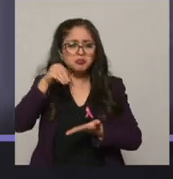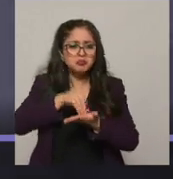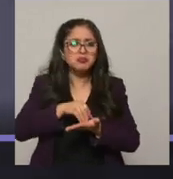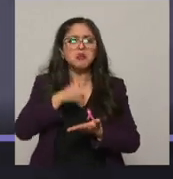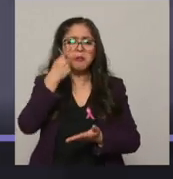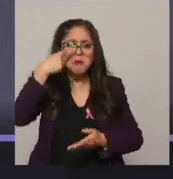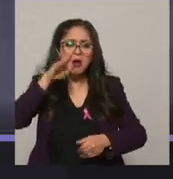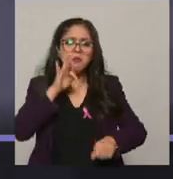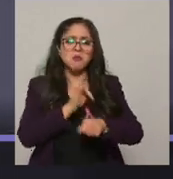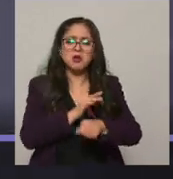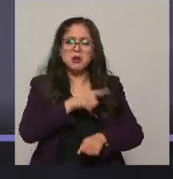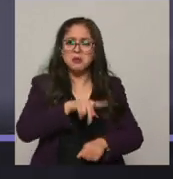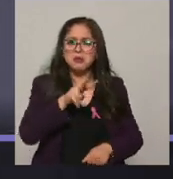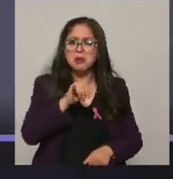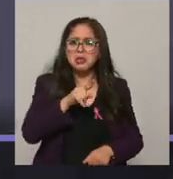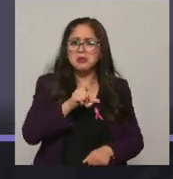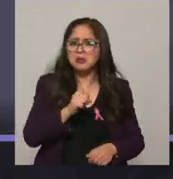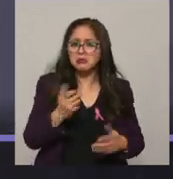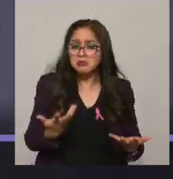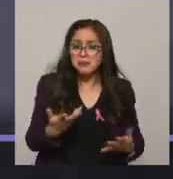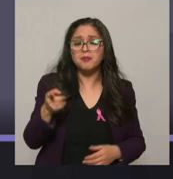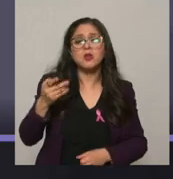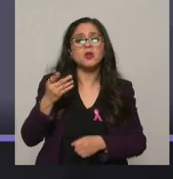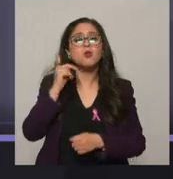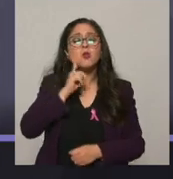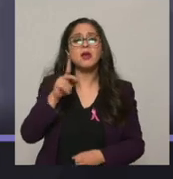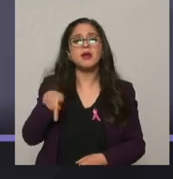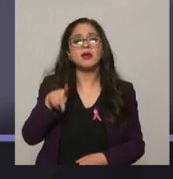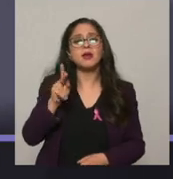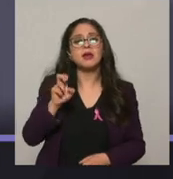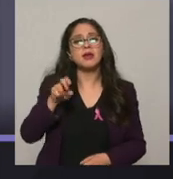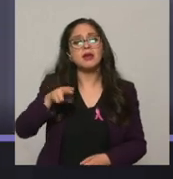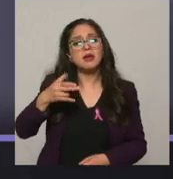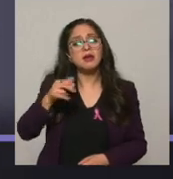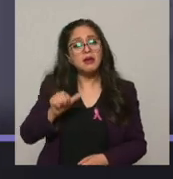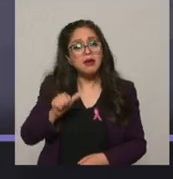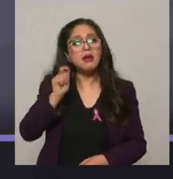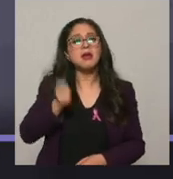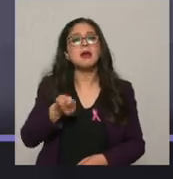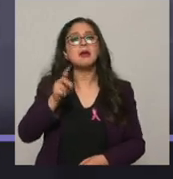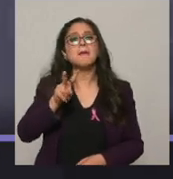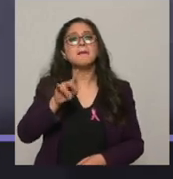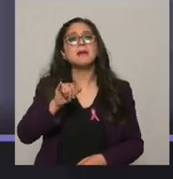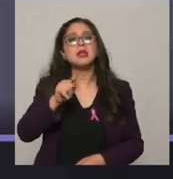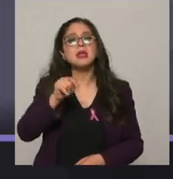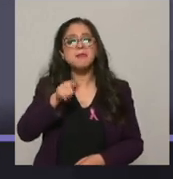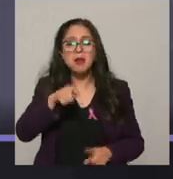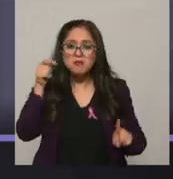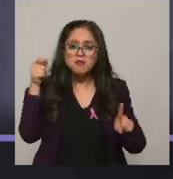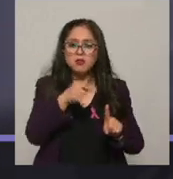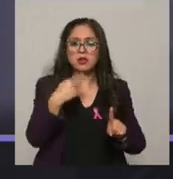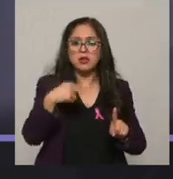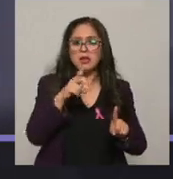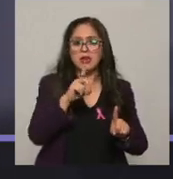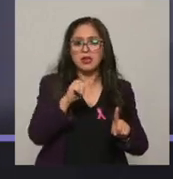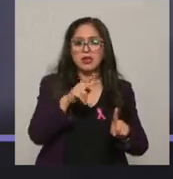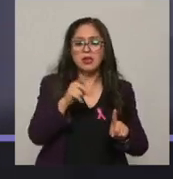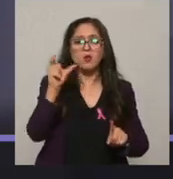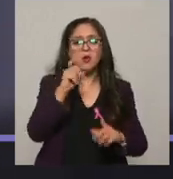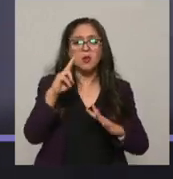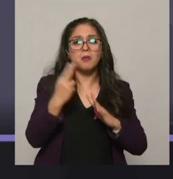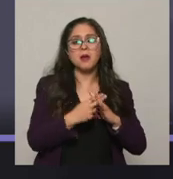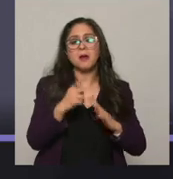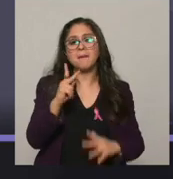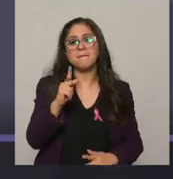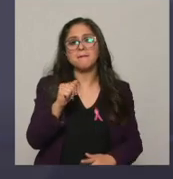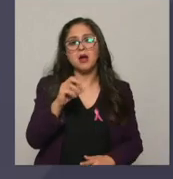víctimas. En el caso de Kenia, Kenia es una víctima que ha sido reconocida como víctima directa en el transfeminicidio de Paola y que en